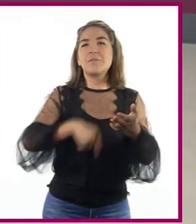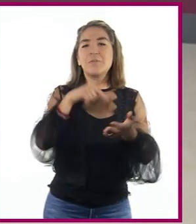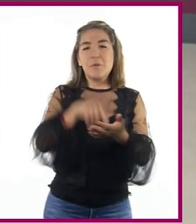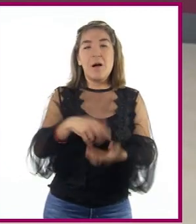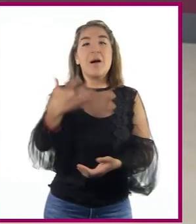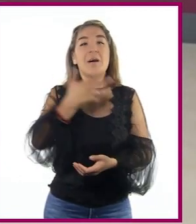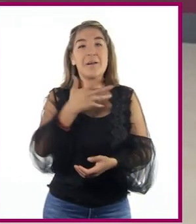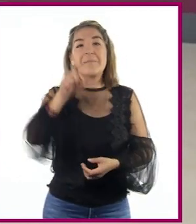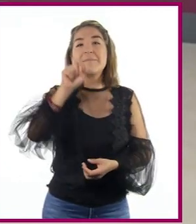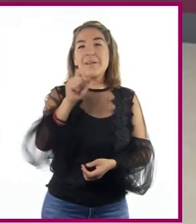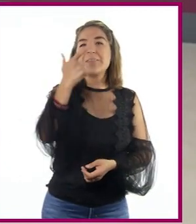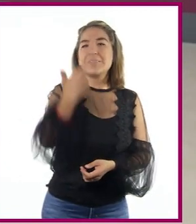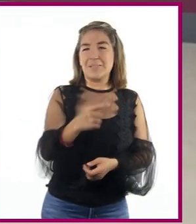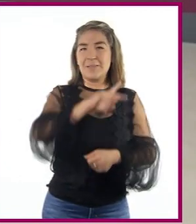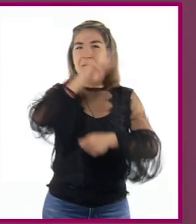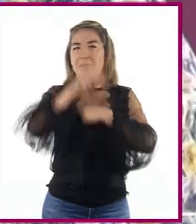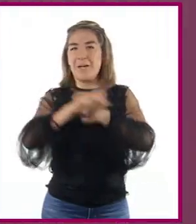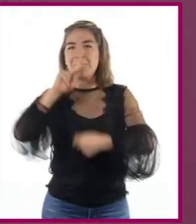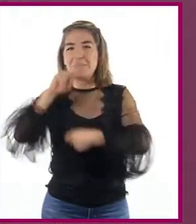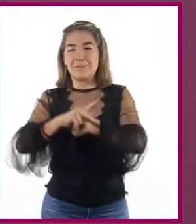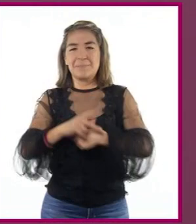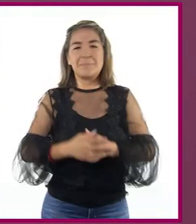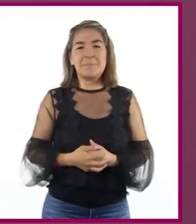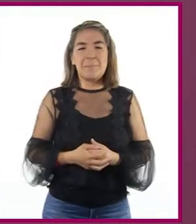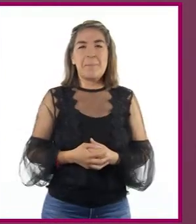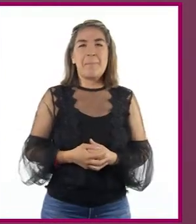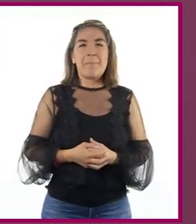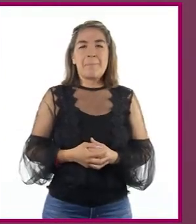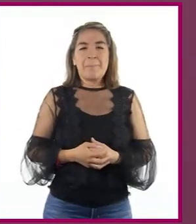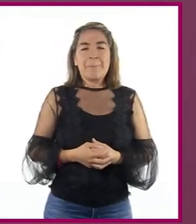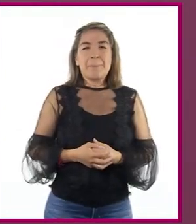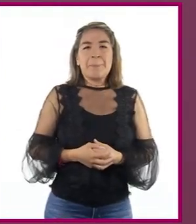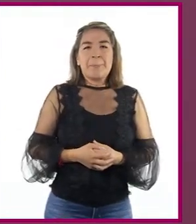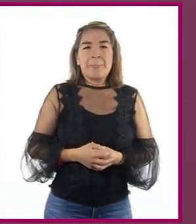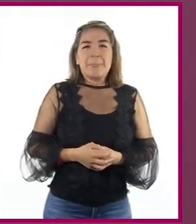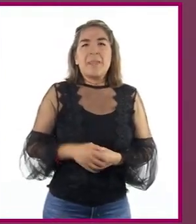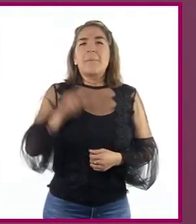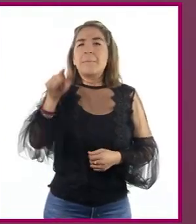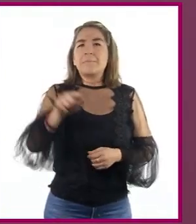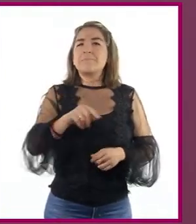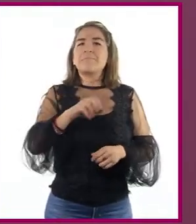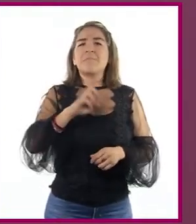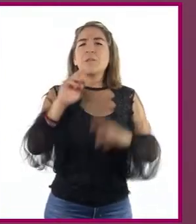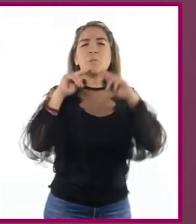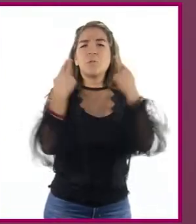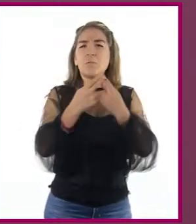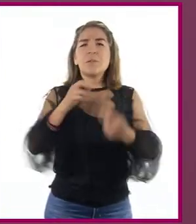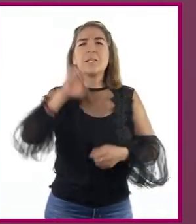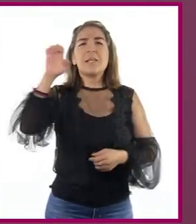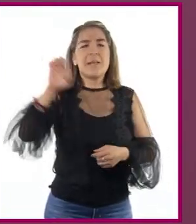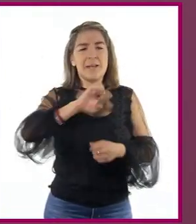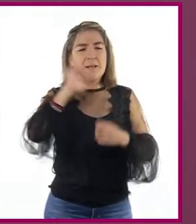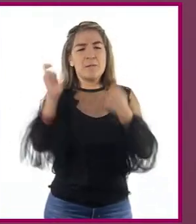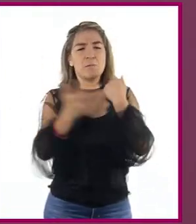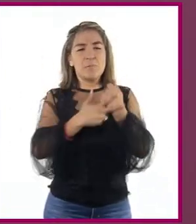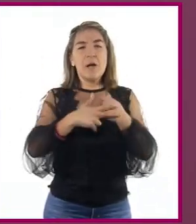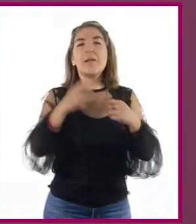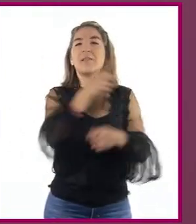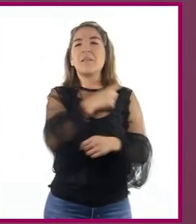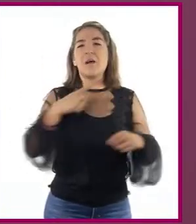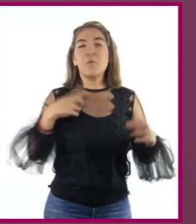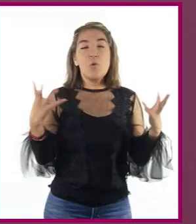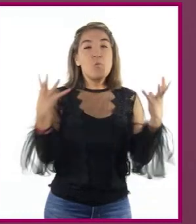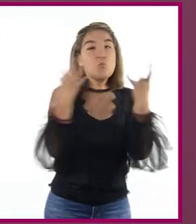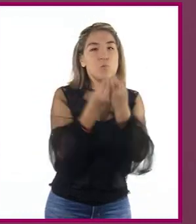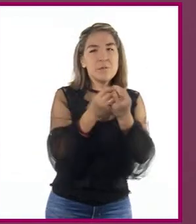hay 27 países. La Unión Europea usa la frase unida en la diversidad